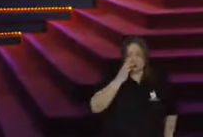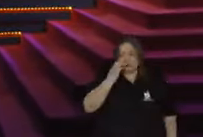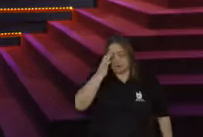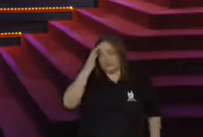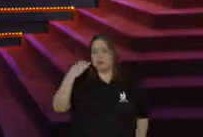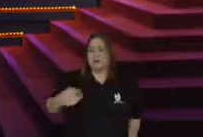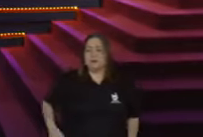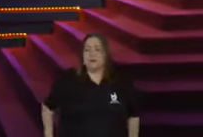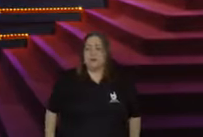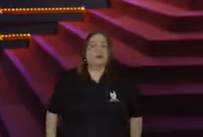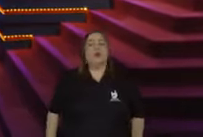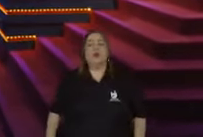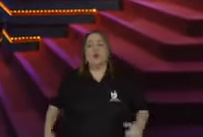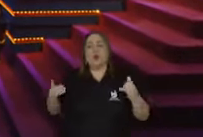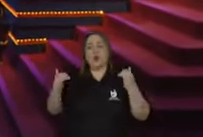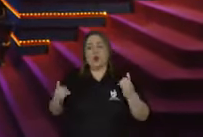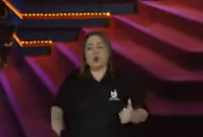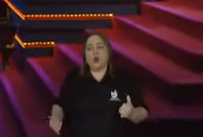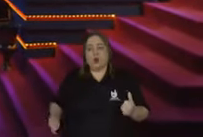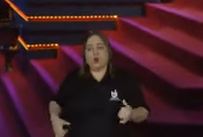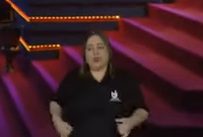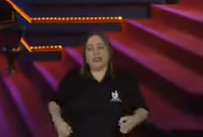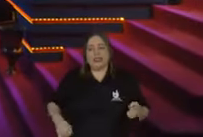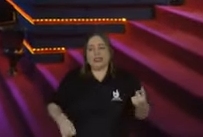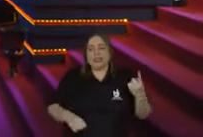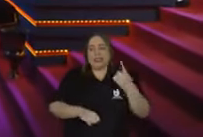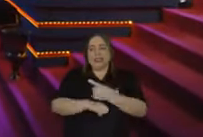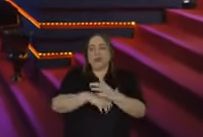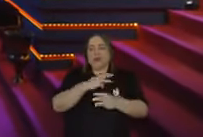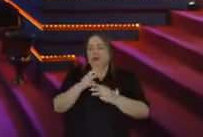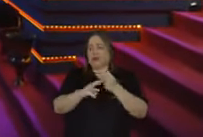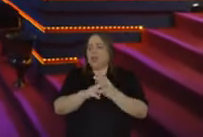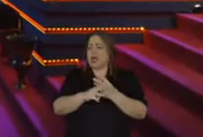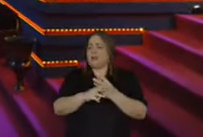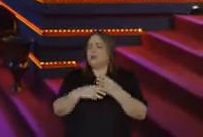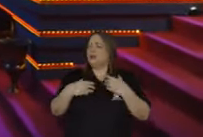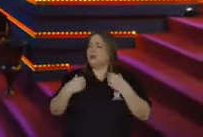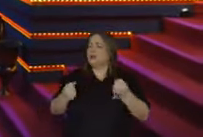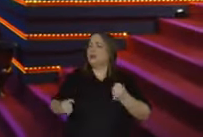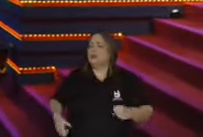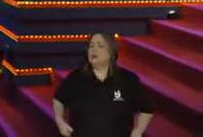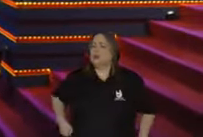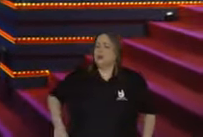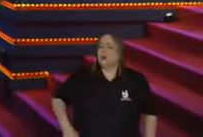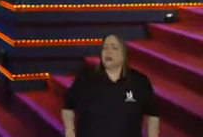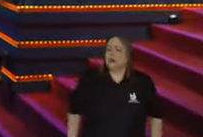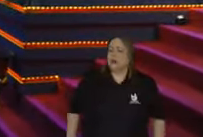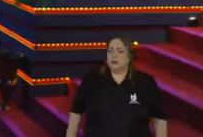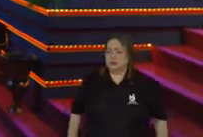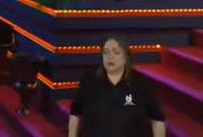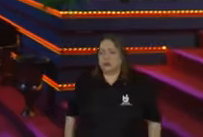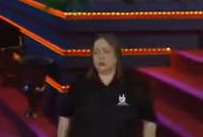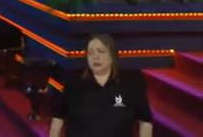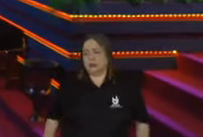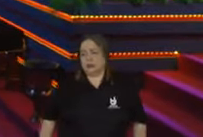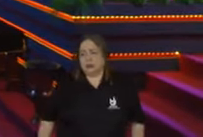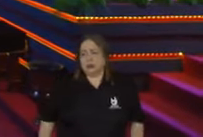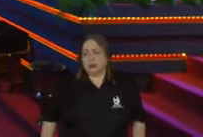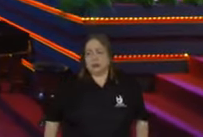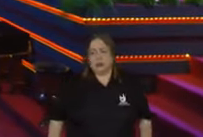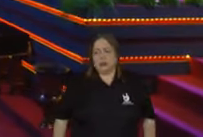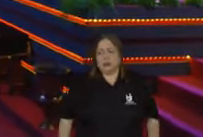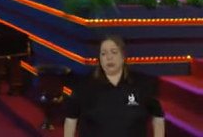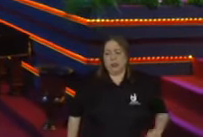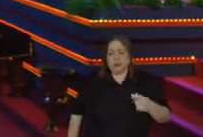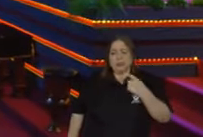Salud? Hoy comenzó por el 50%, después 60, 70%. Los últimos índices dicen que el origen